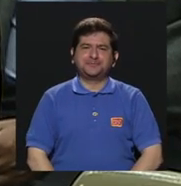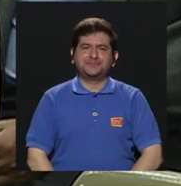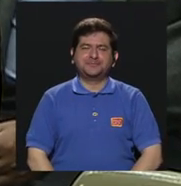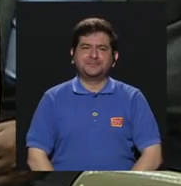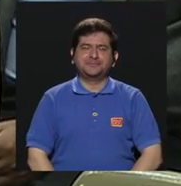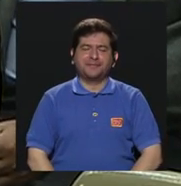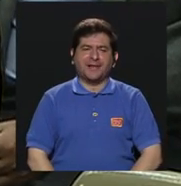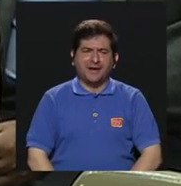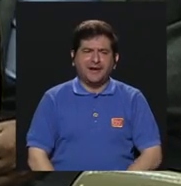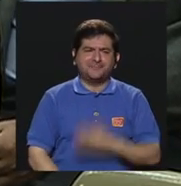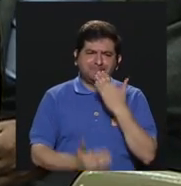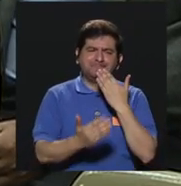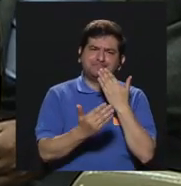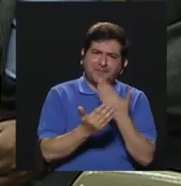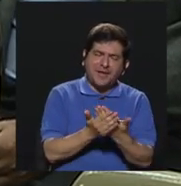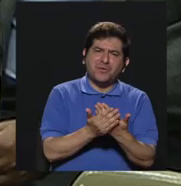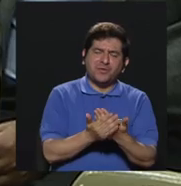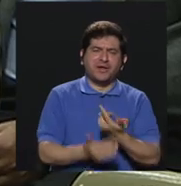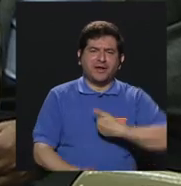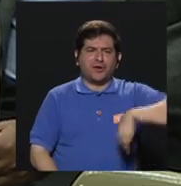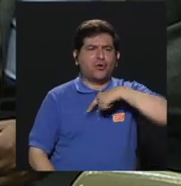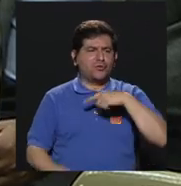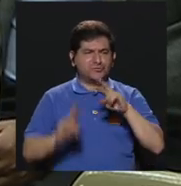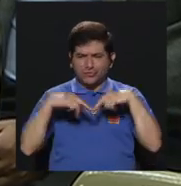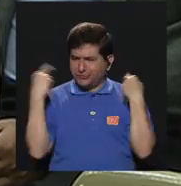Qué bueno estar reunidos